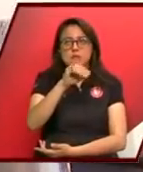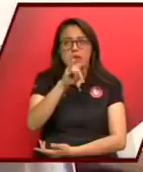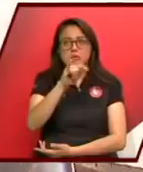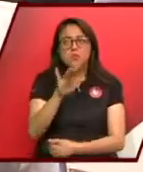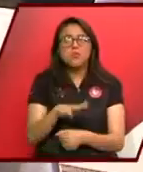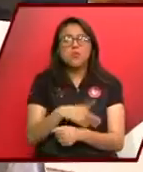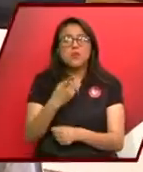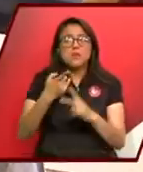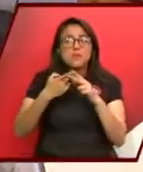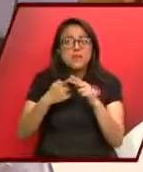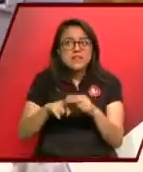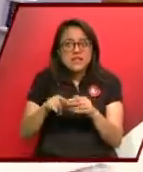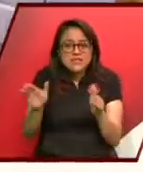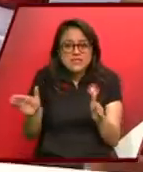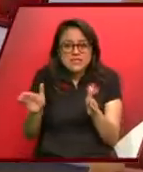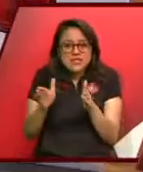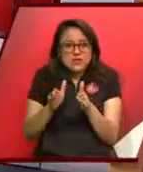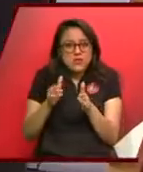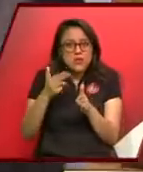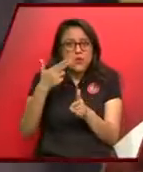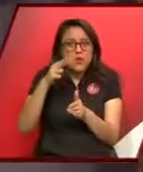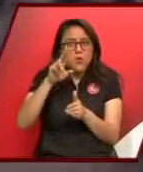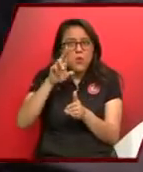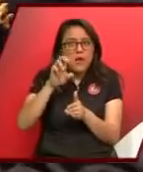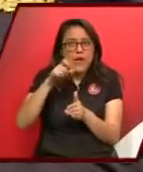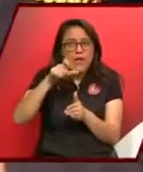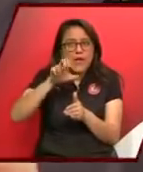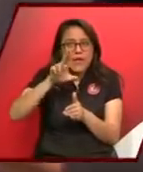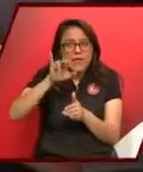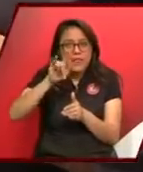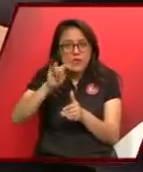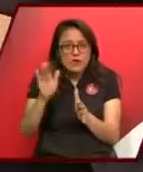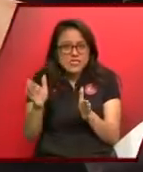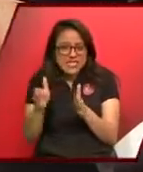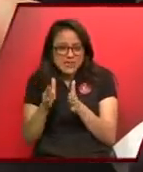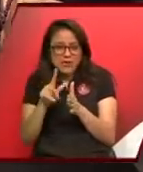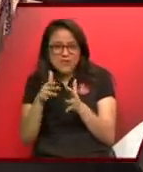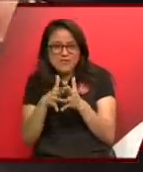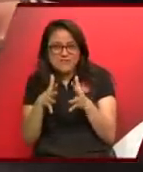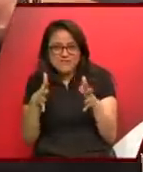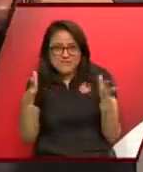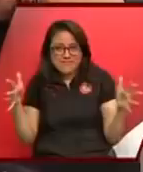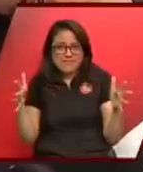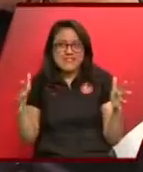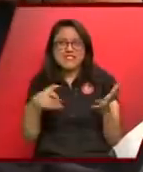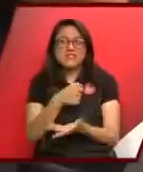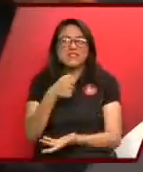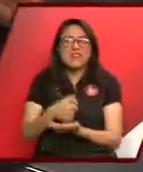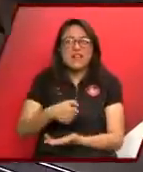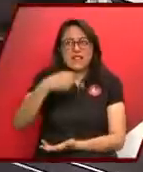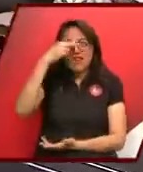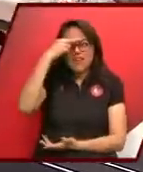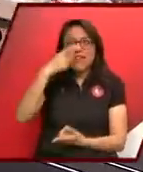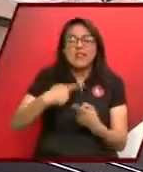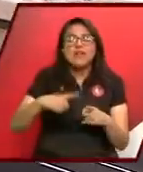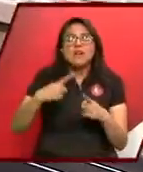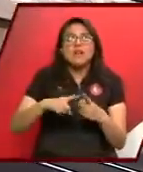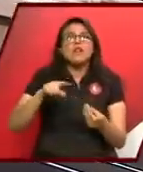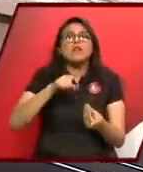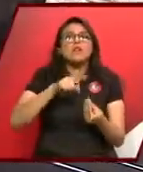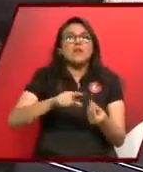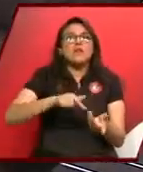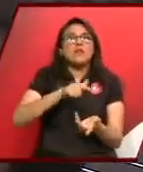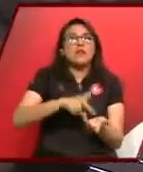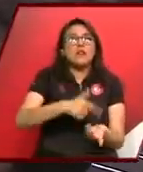porque nació de un espacio muy pequeño. De un espacio muy pequeño, de ahí viene la historia. Están en la Ciudad de México, ¿cuántas sucursales? Hay